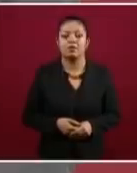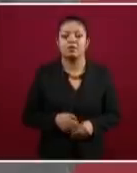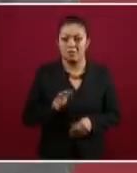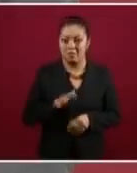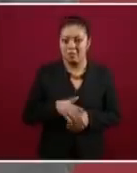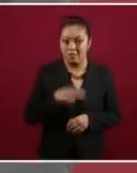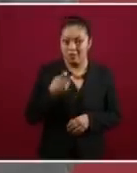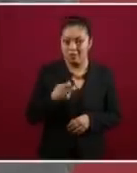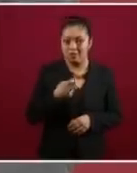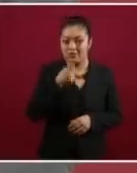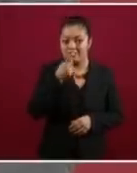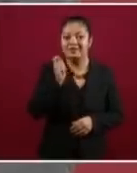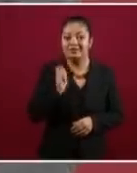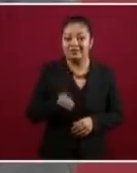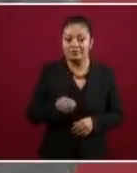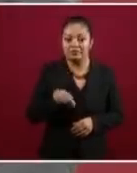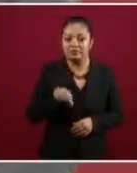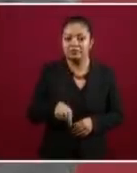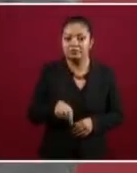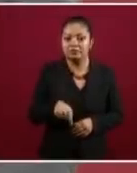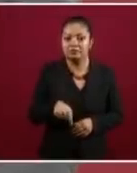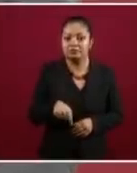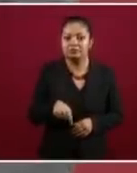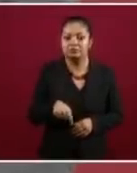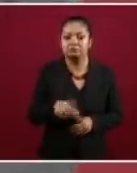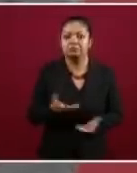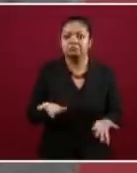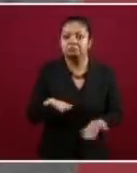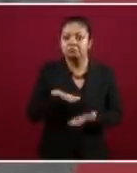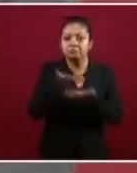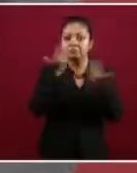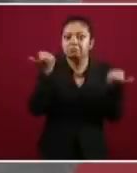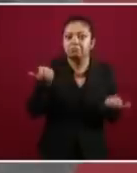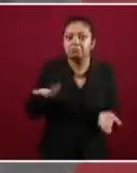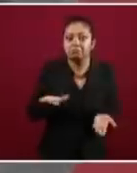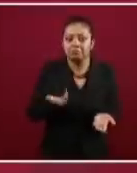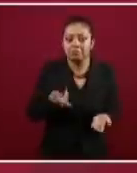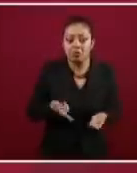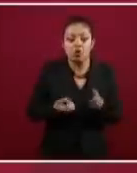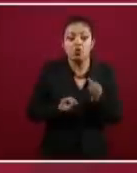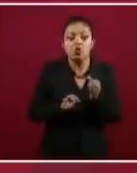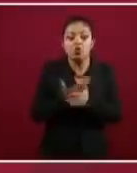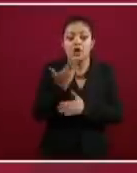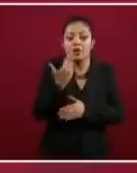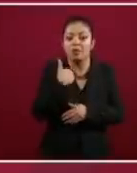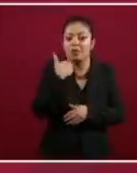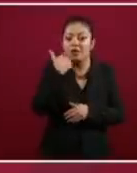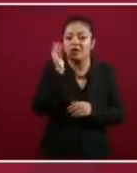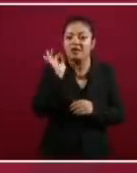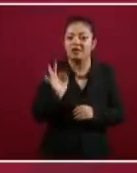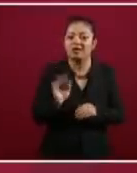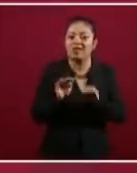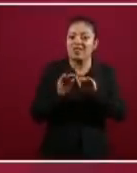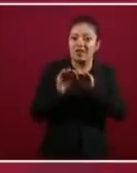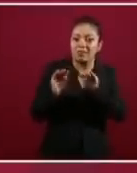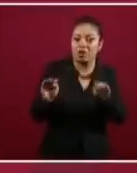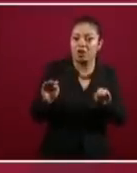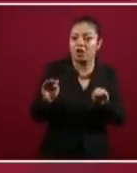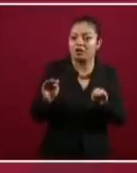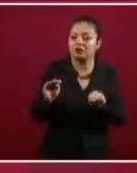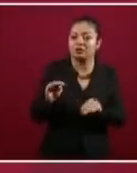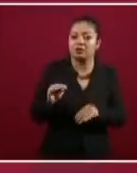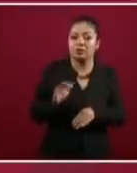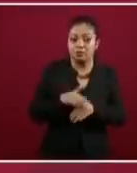como aquí se dijo, en el terreno de lo inédito, iniciando un proceso democrático. Además, es una consulta,